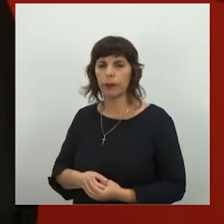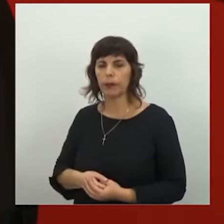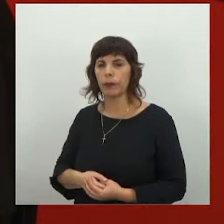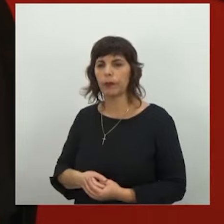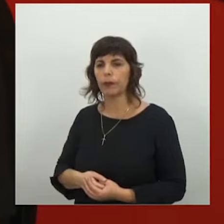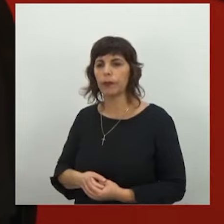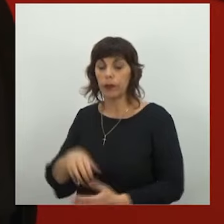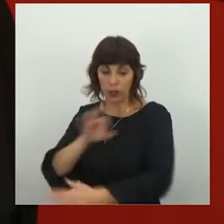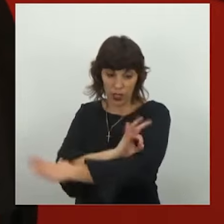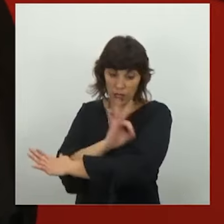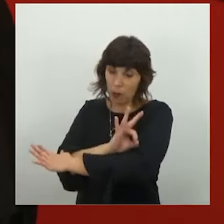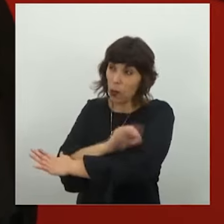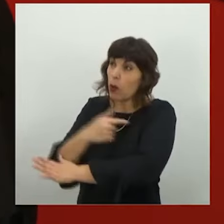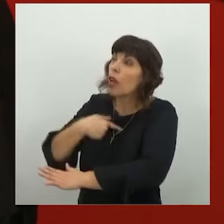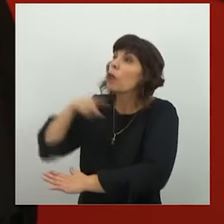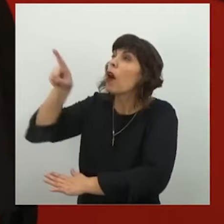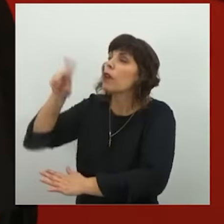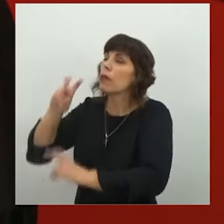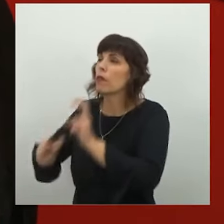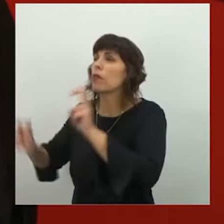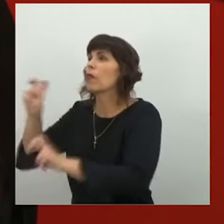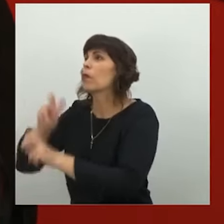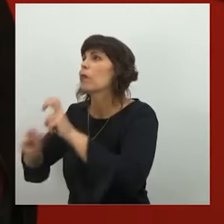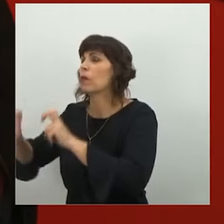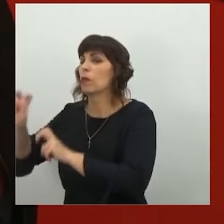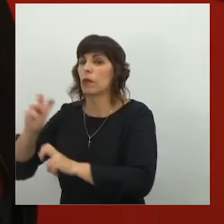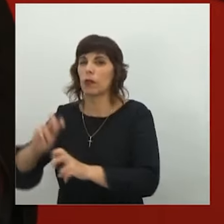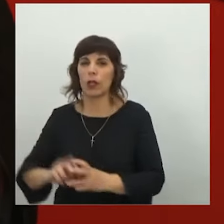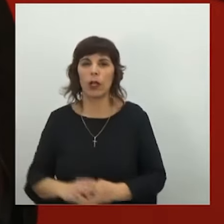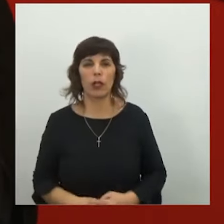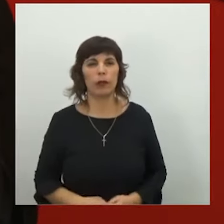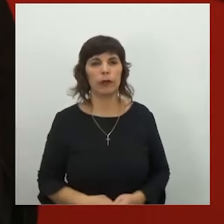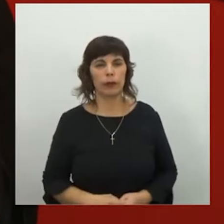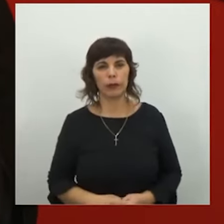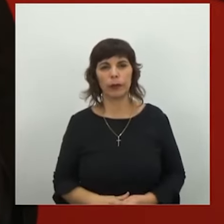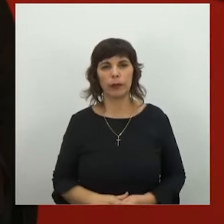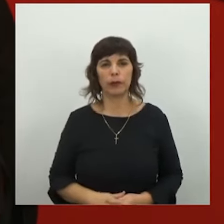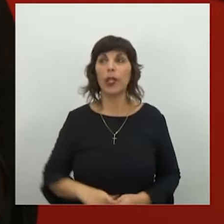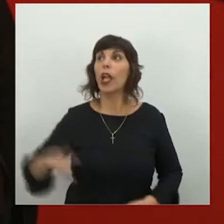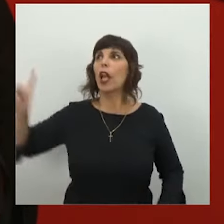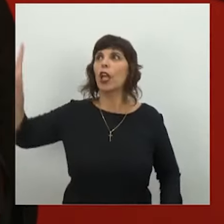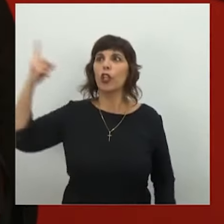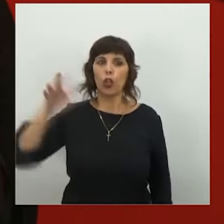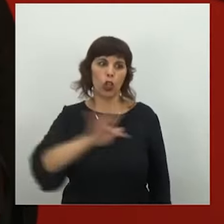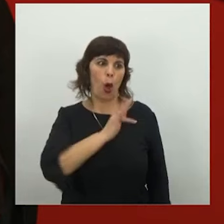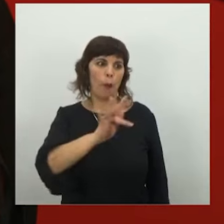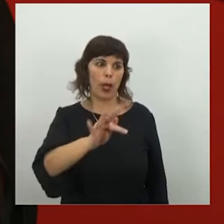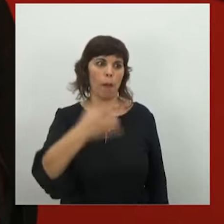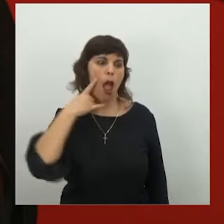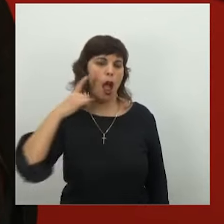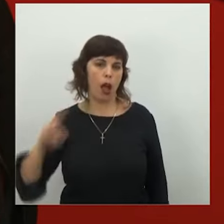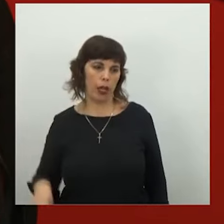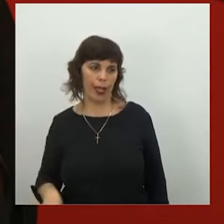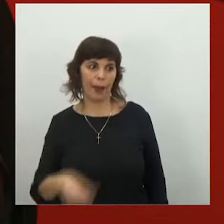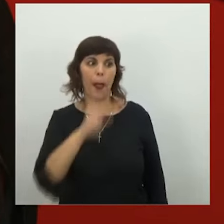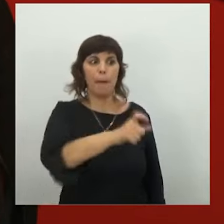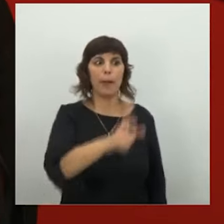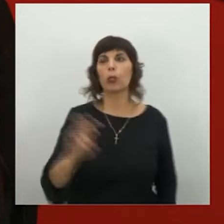De madrugada te buscaré. ¿Sabes, querido oyente, sabes que Dios recompensa a las personas que le